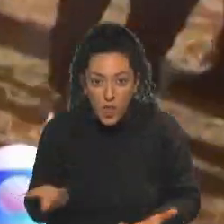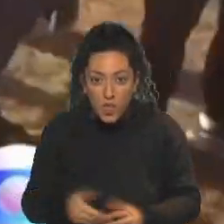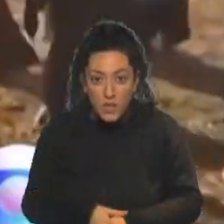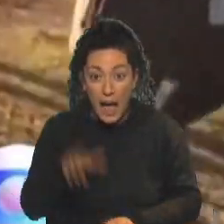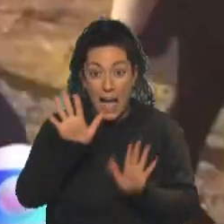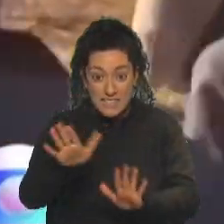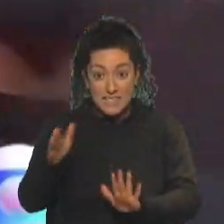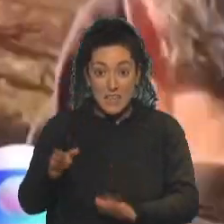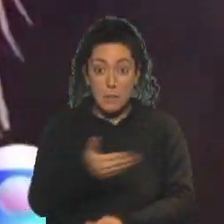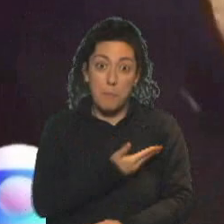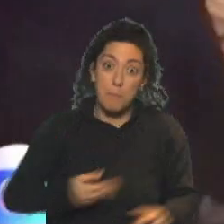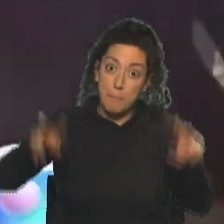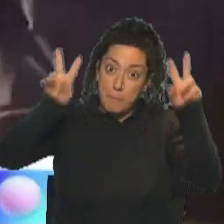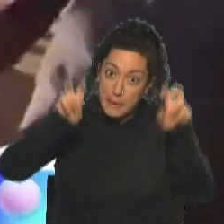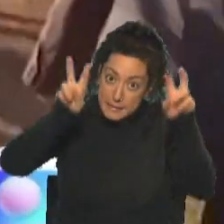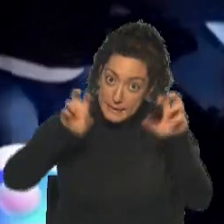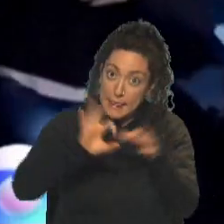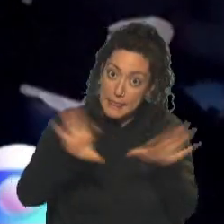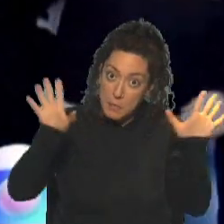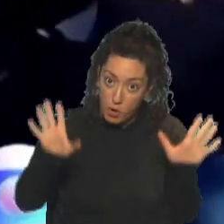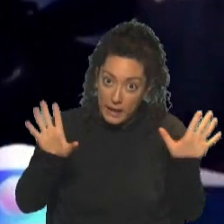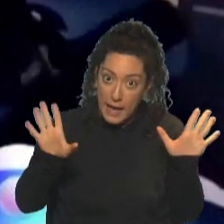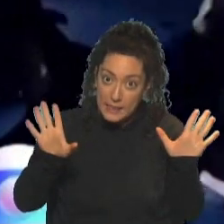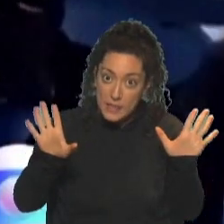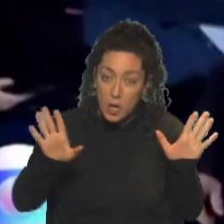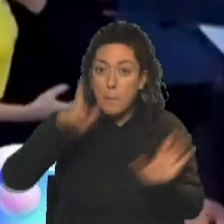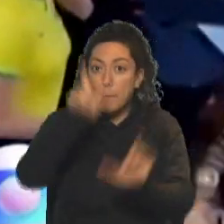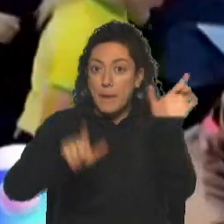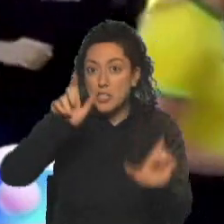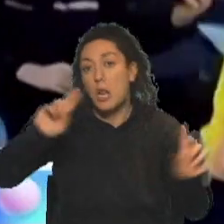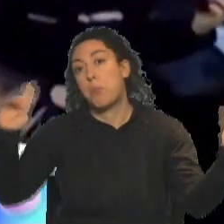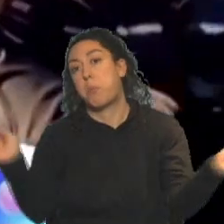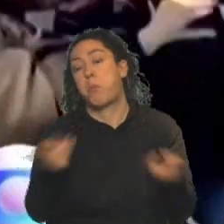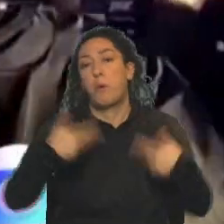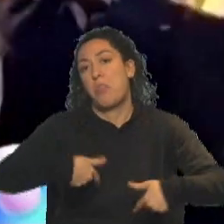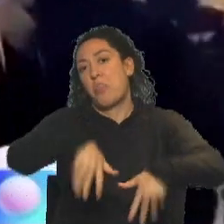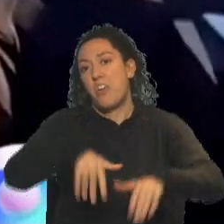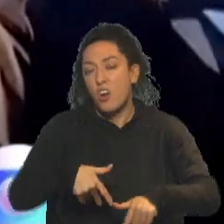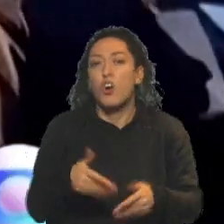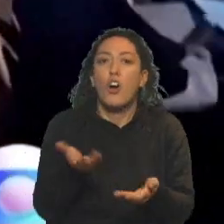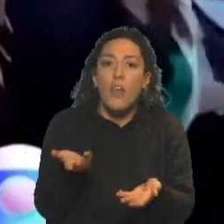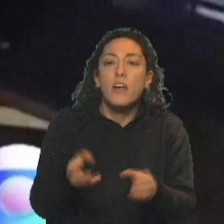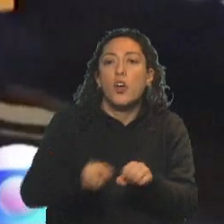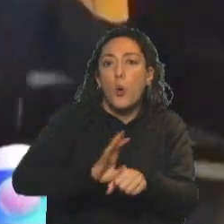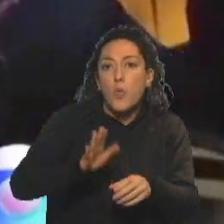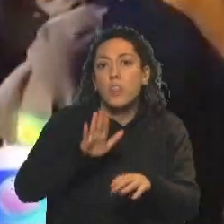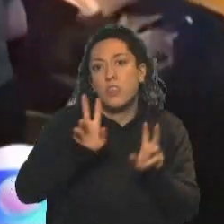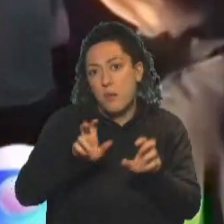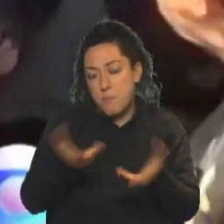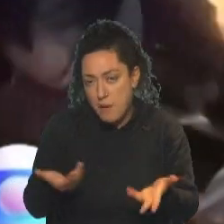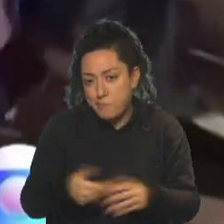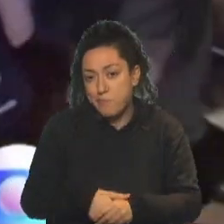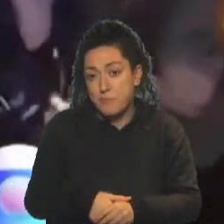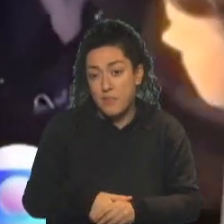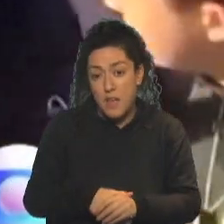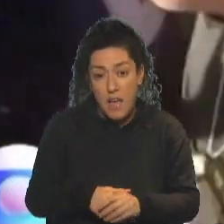presidente comilla democrático que dejó morir a miles de personas por kobe entonces bueno así que estas imágenes fueron de hace